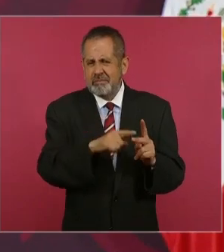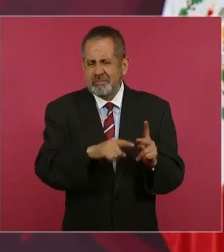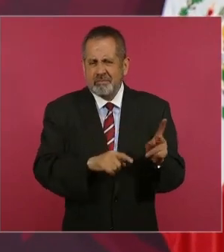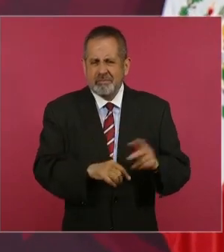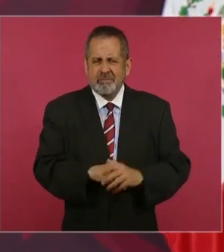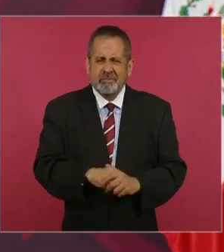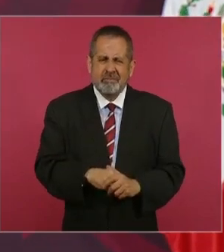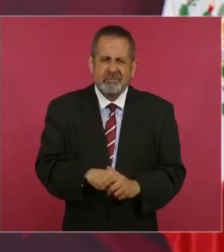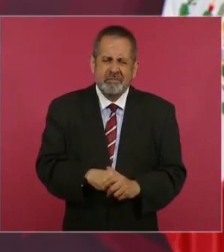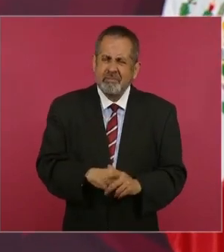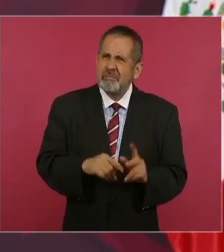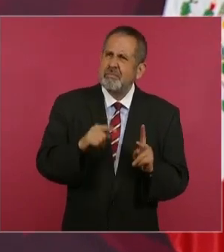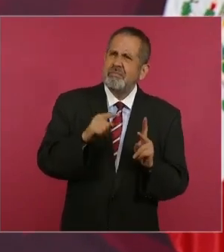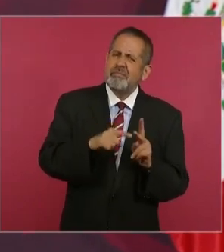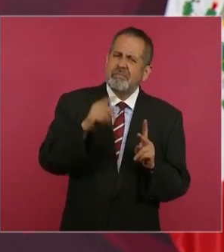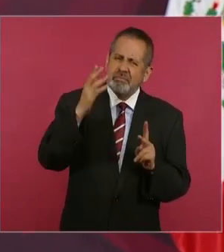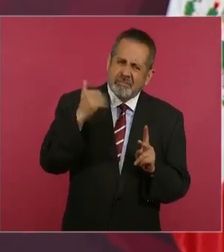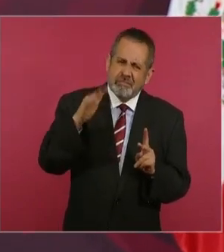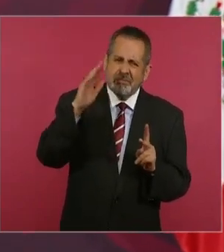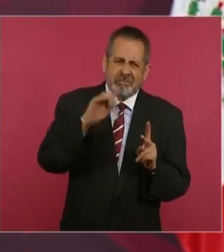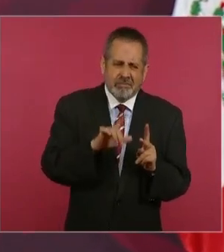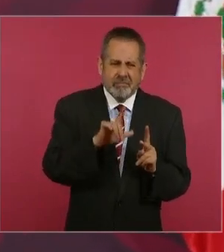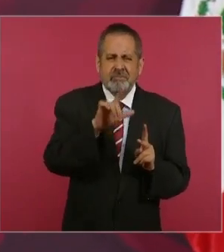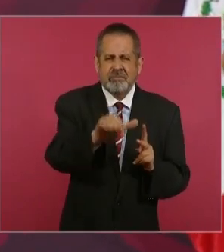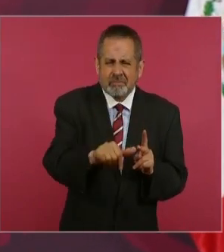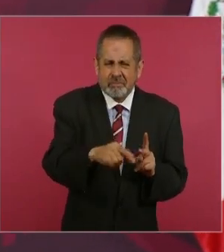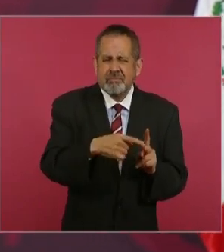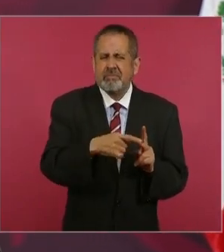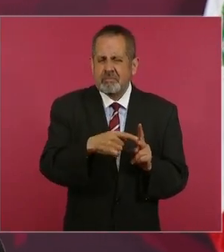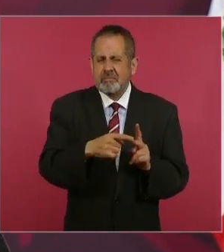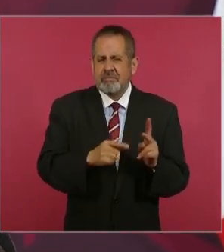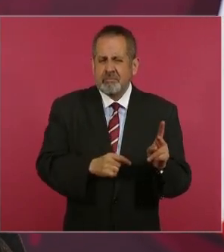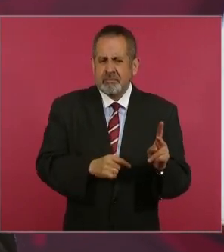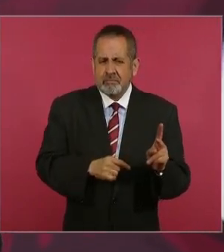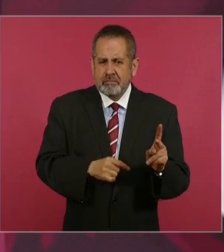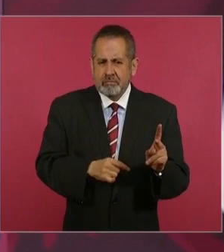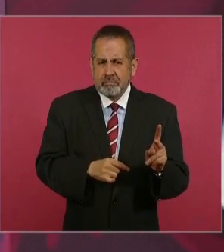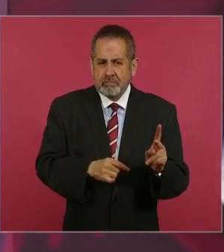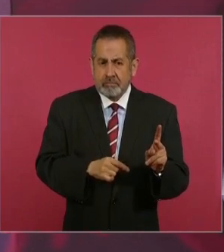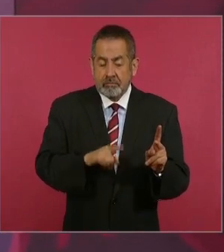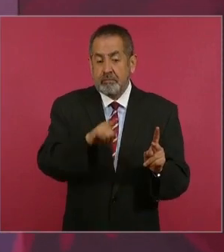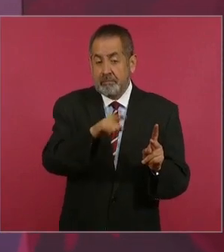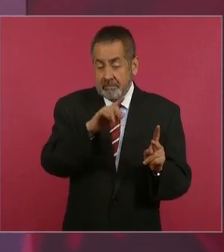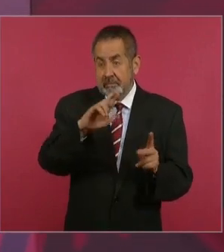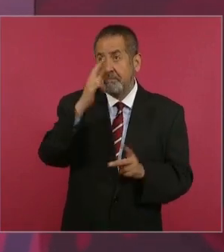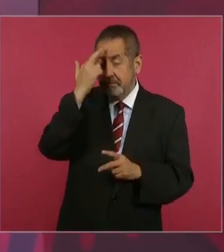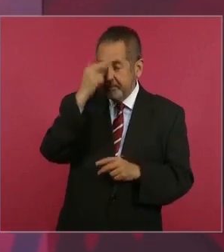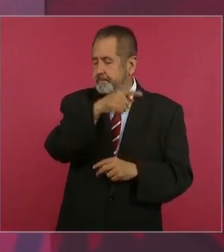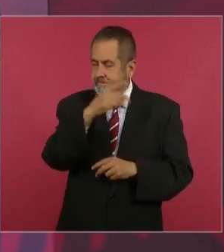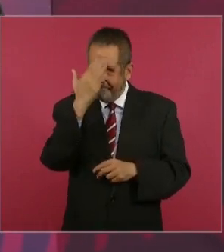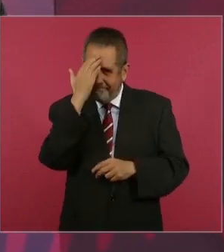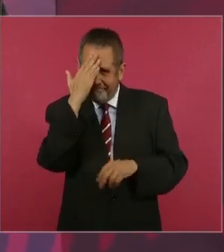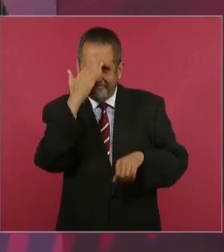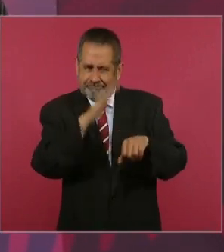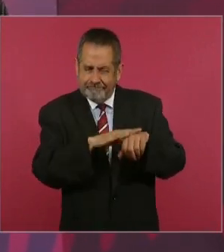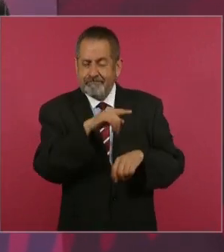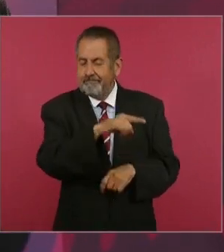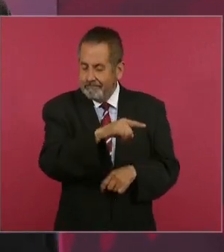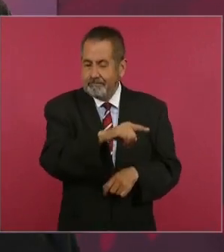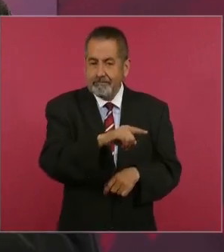Maricela fue después sí de ella me acuerdo sí me acuerdo porque fue